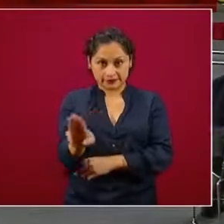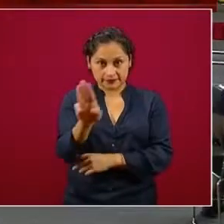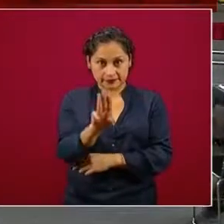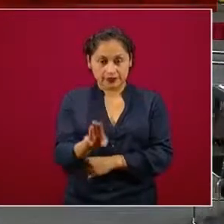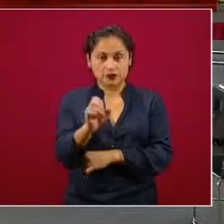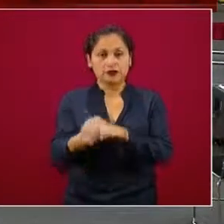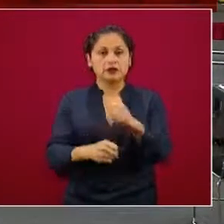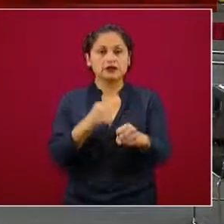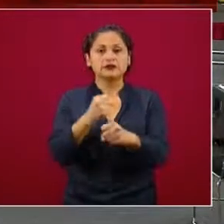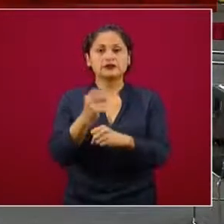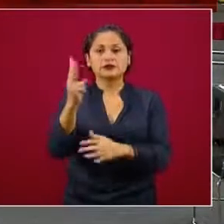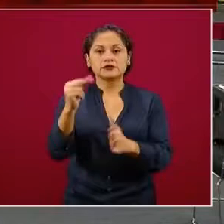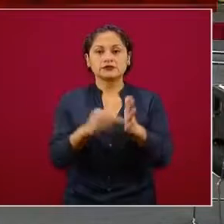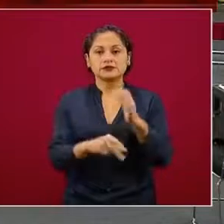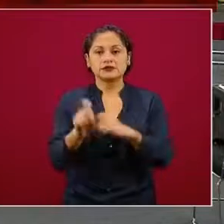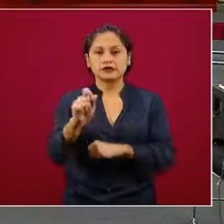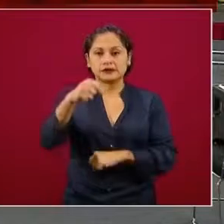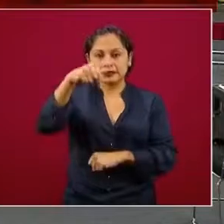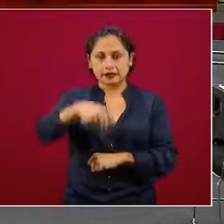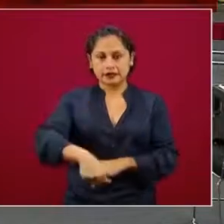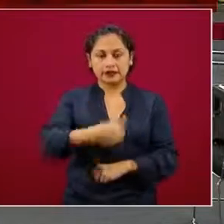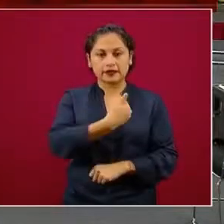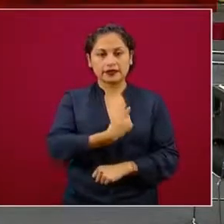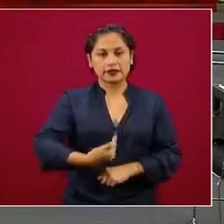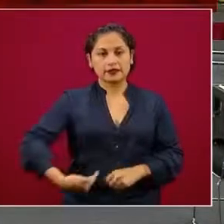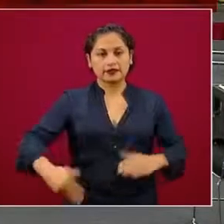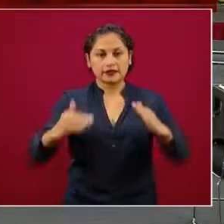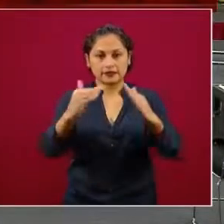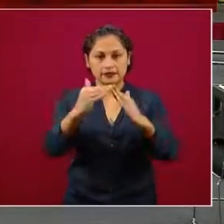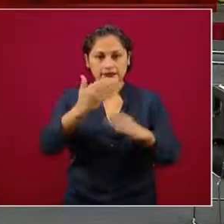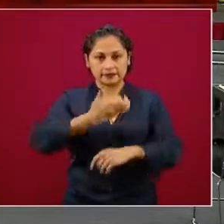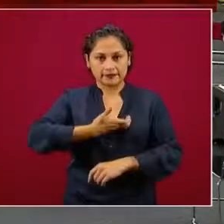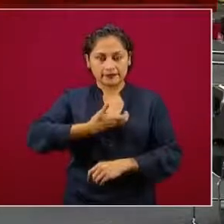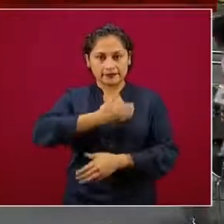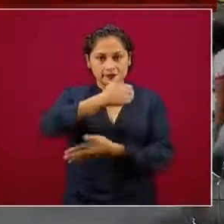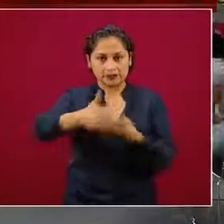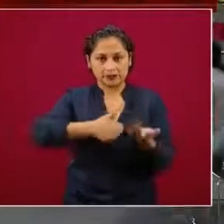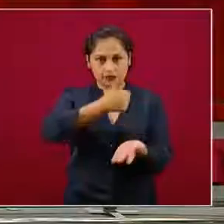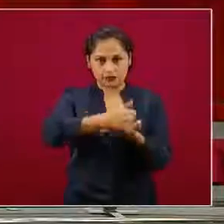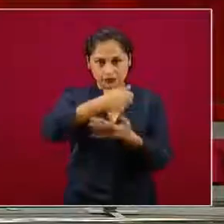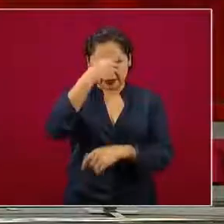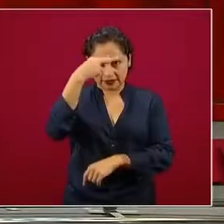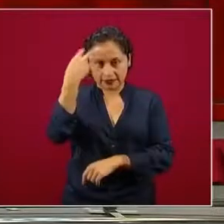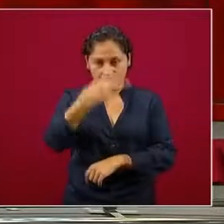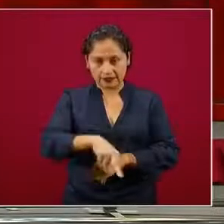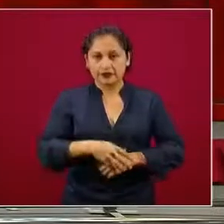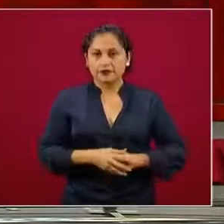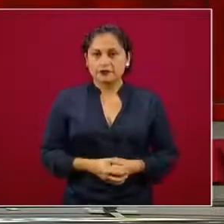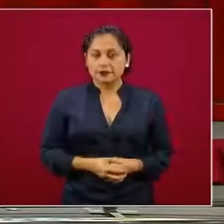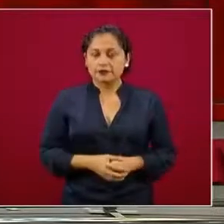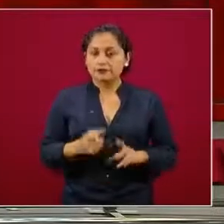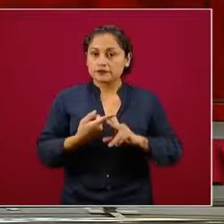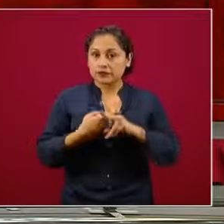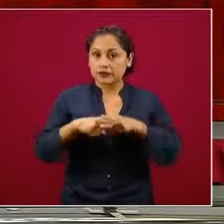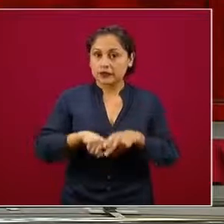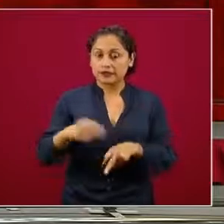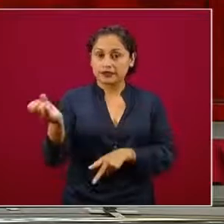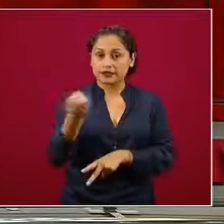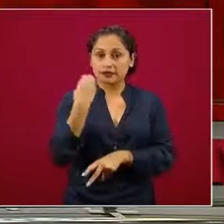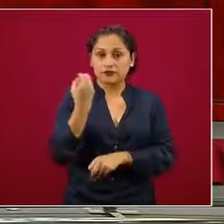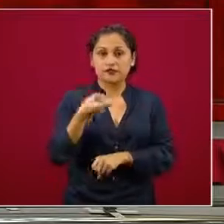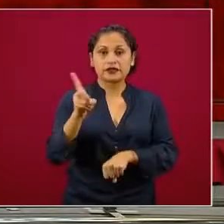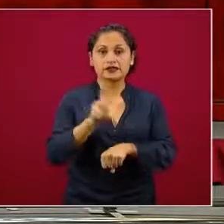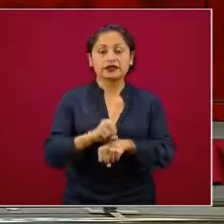año 2020. Estamos en el Palacio Nacional de México, en la Ciudad de México, y vamos a iniciar la conferencia de prensa diaria sobre